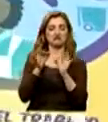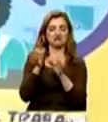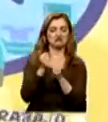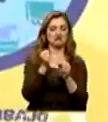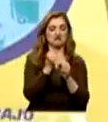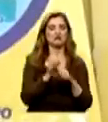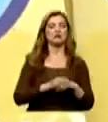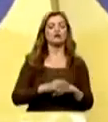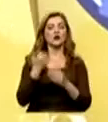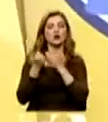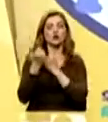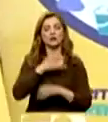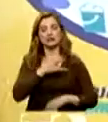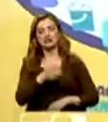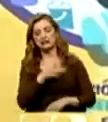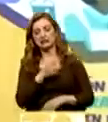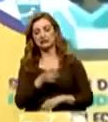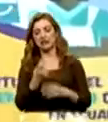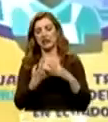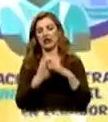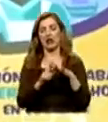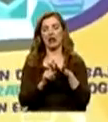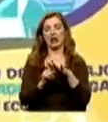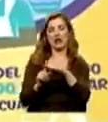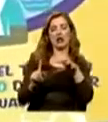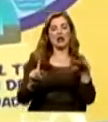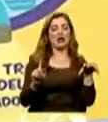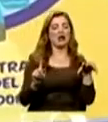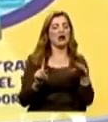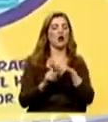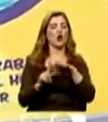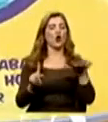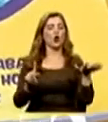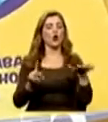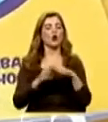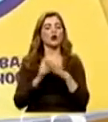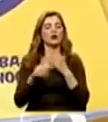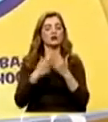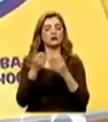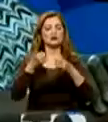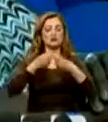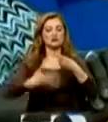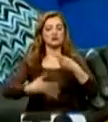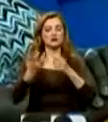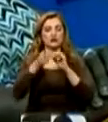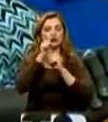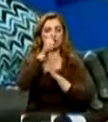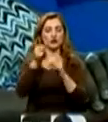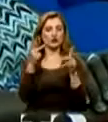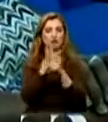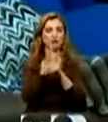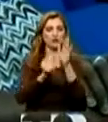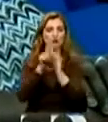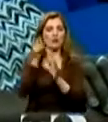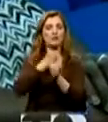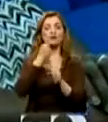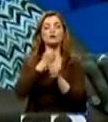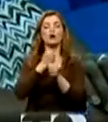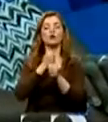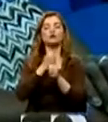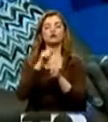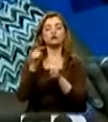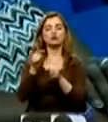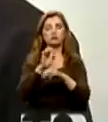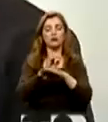de dolor y exclusión, con abundantes datos inéditos que caracterizan la precaria situación en la que se desarrolla el trabajo doméstico